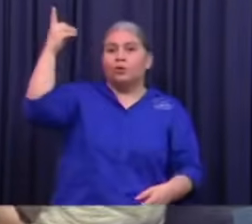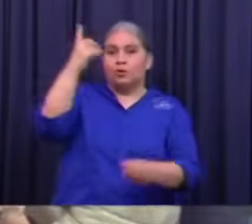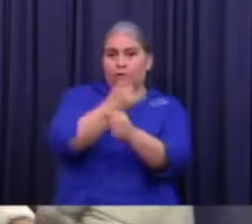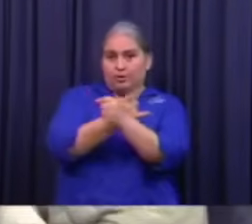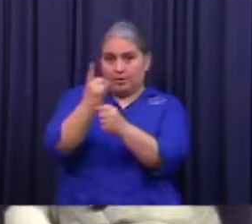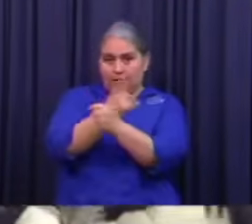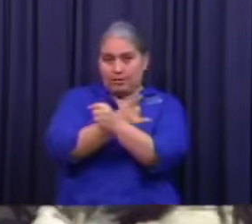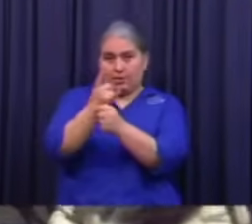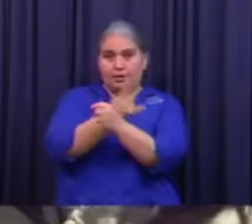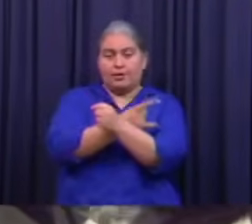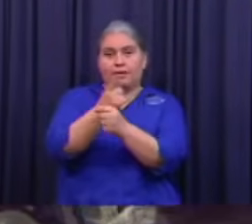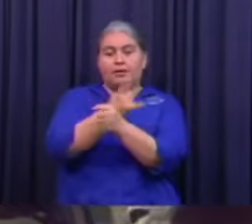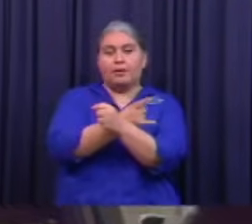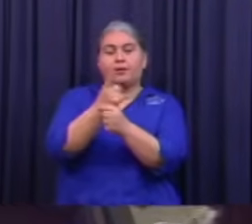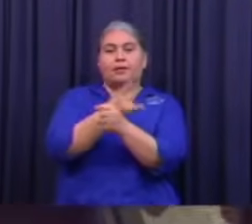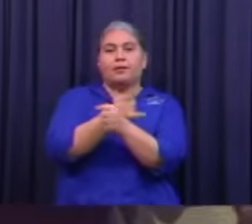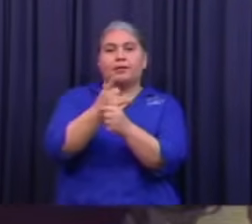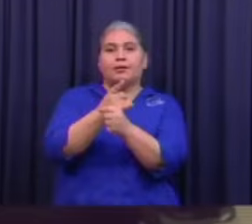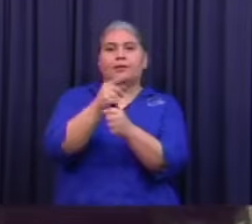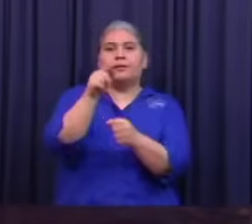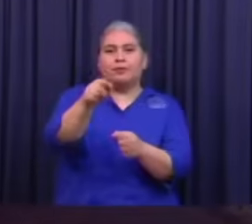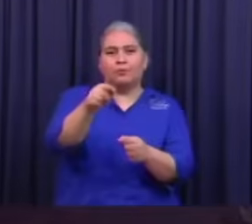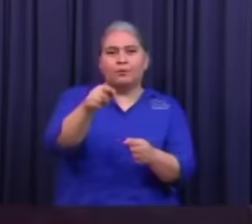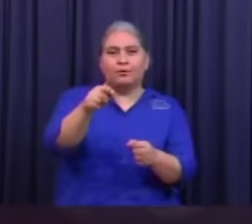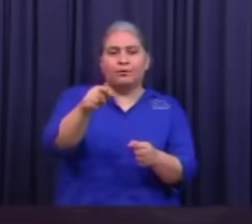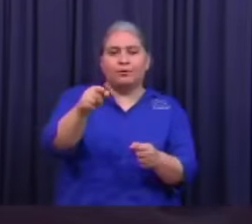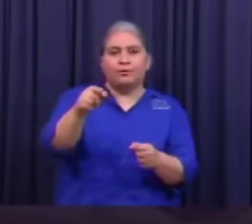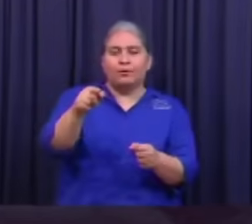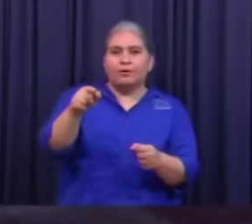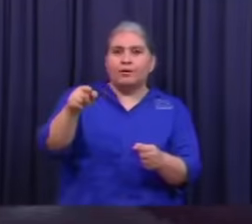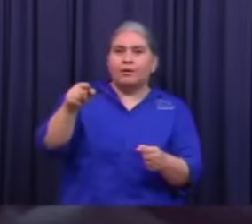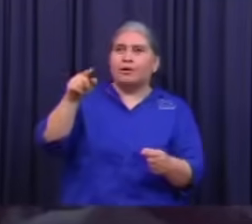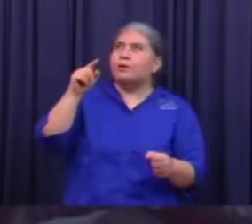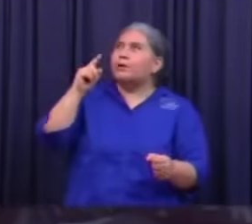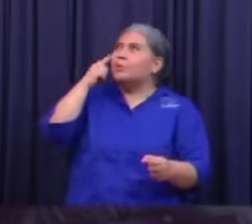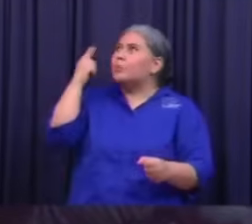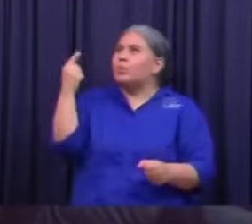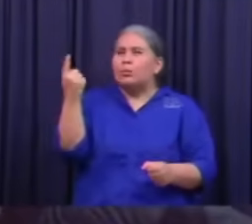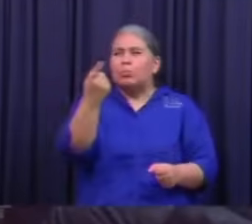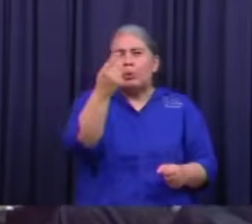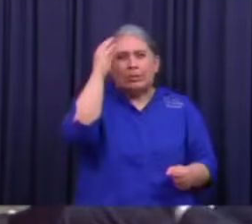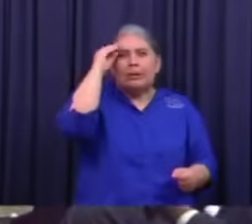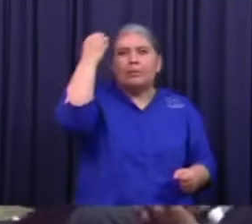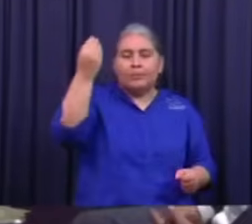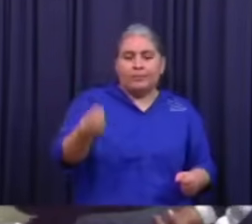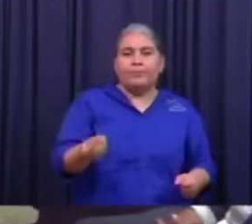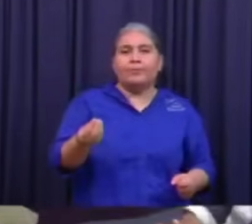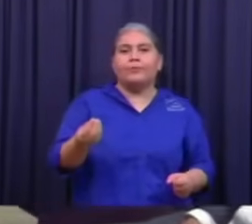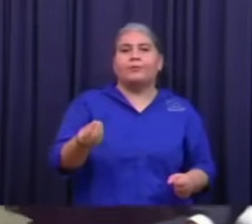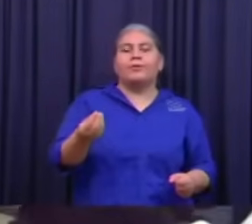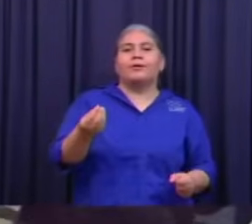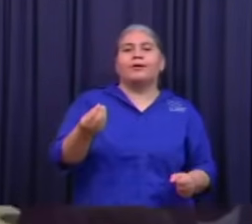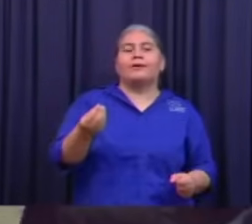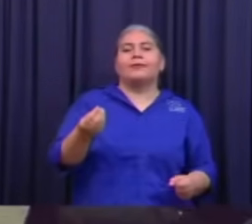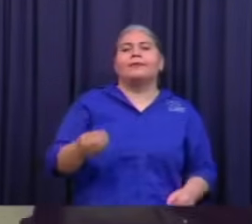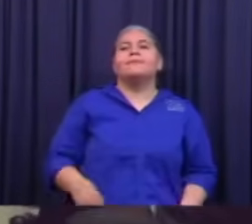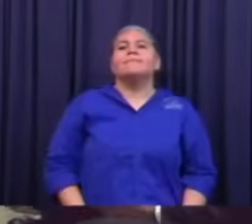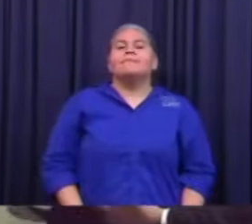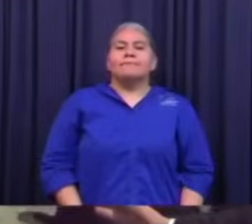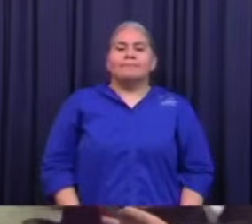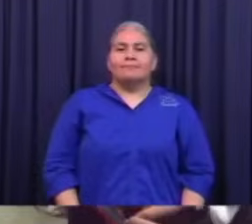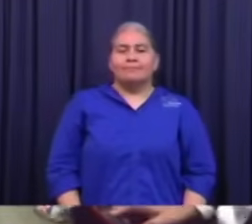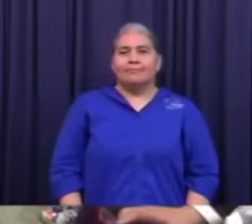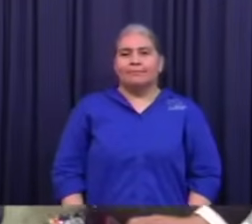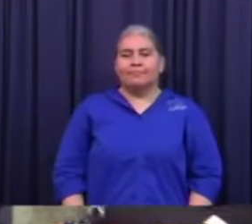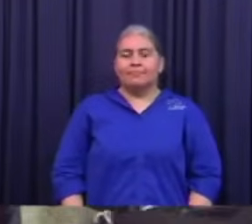Y regocíjate en eso Bueno pero sigamos aquí aquí hombre Dios mío así jamás vamos a terminar y cuándo vamos a llegar a la mesa a la